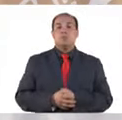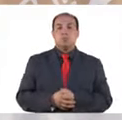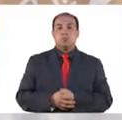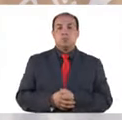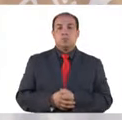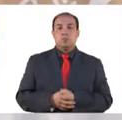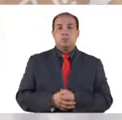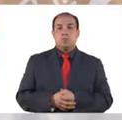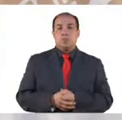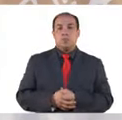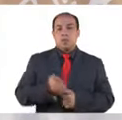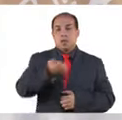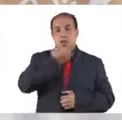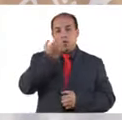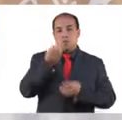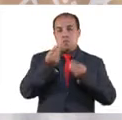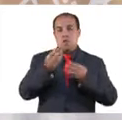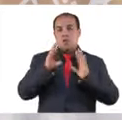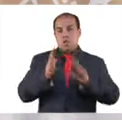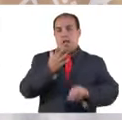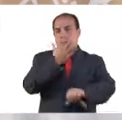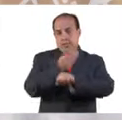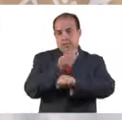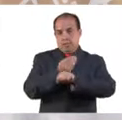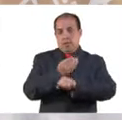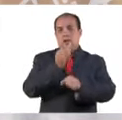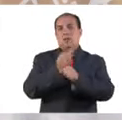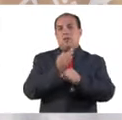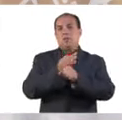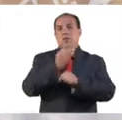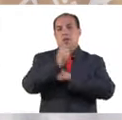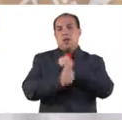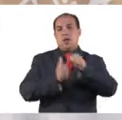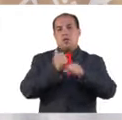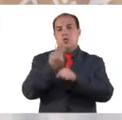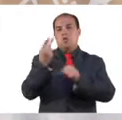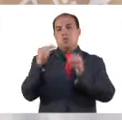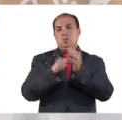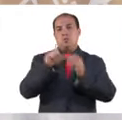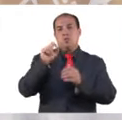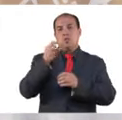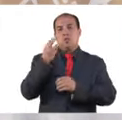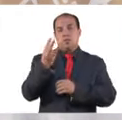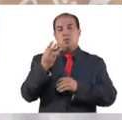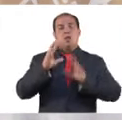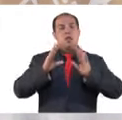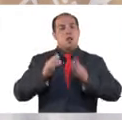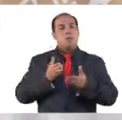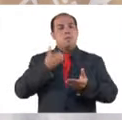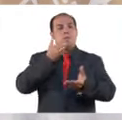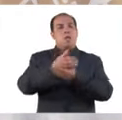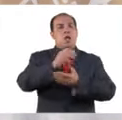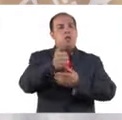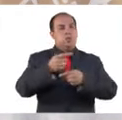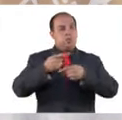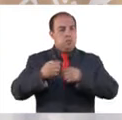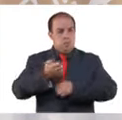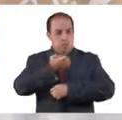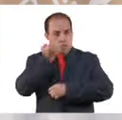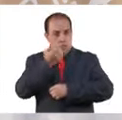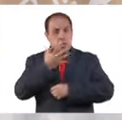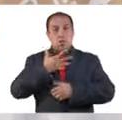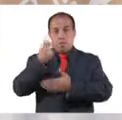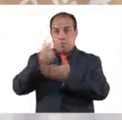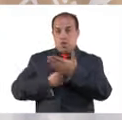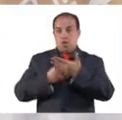de las escuelas ya han sido intervenidas y ahora este mismo año vamos a entrar a otras y hay un programa para avanzar. Y